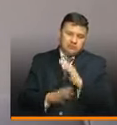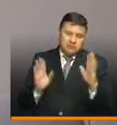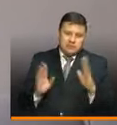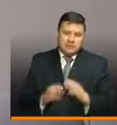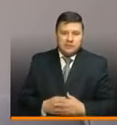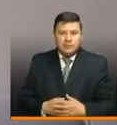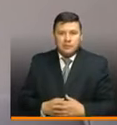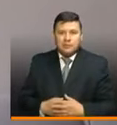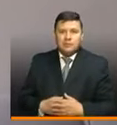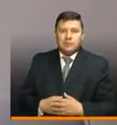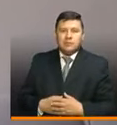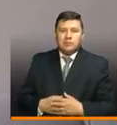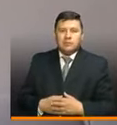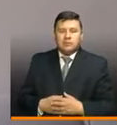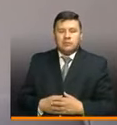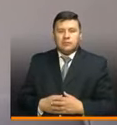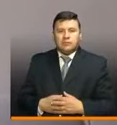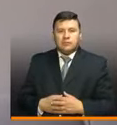al respecto.